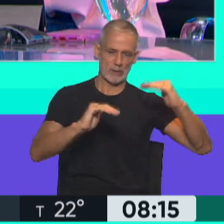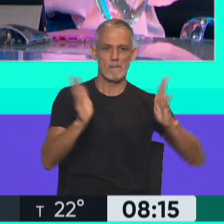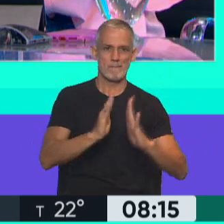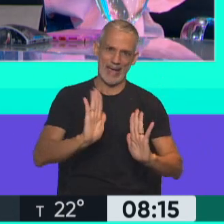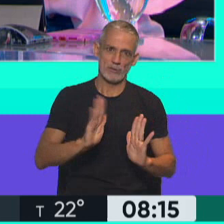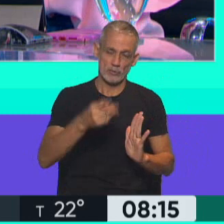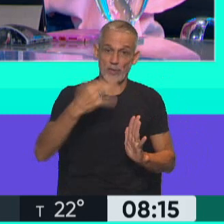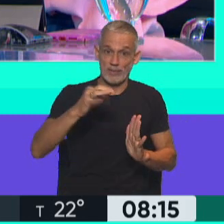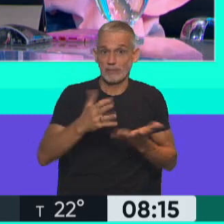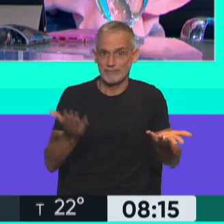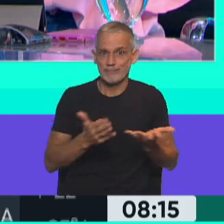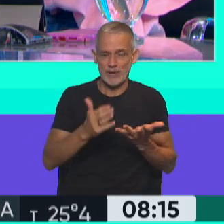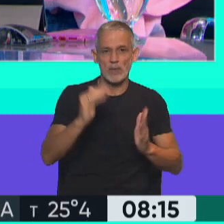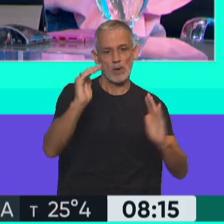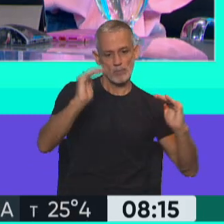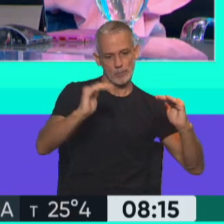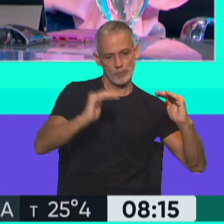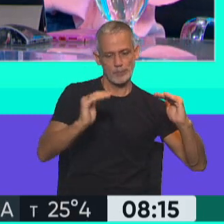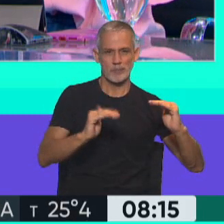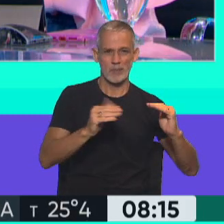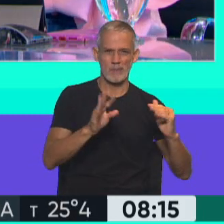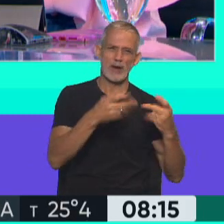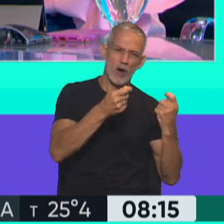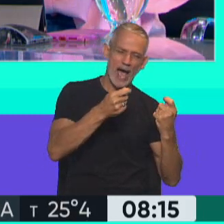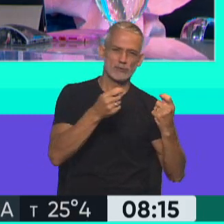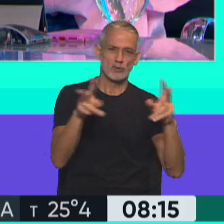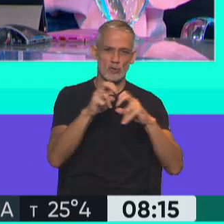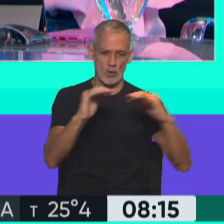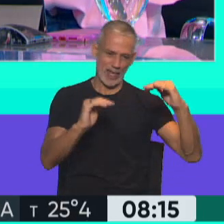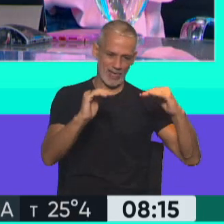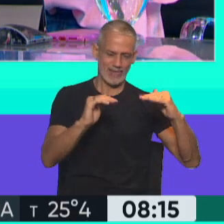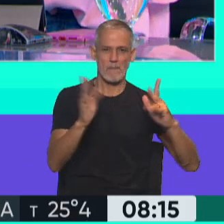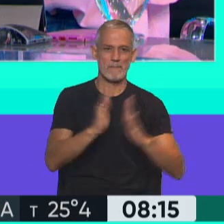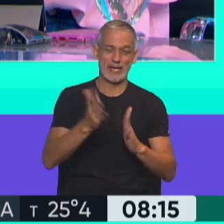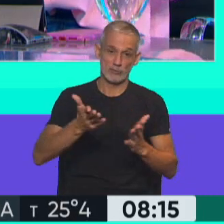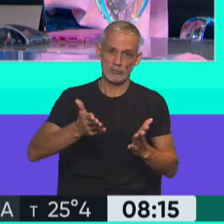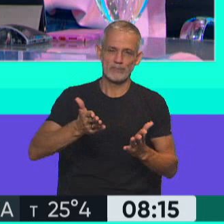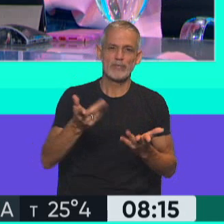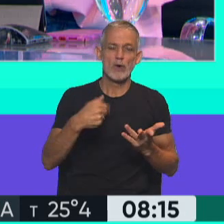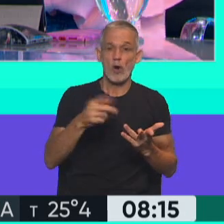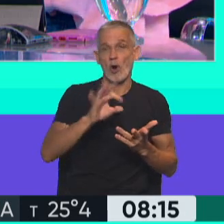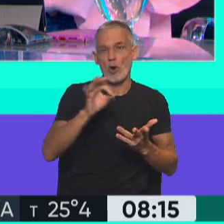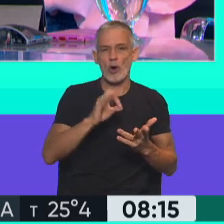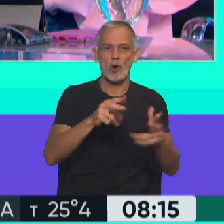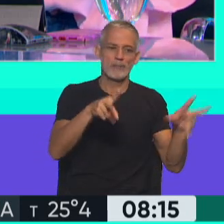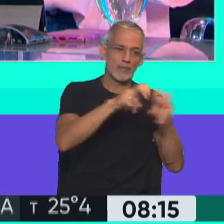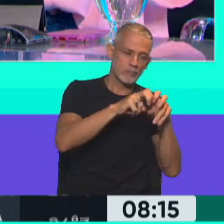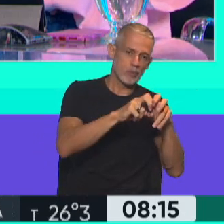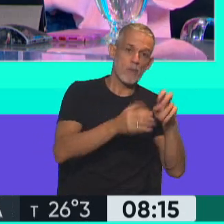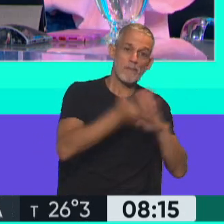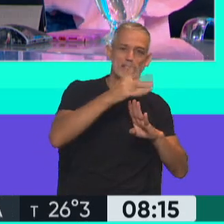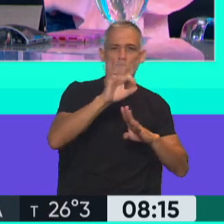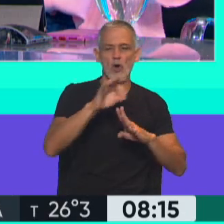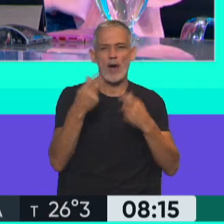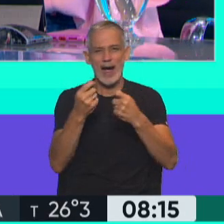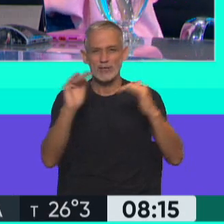ir teniendo una baja gradual del déficit. Ahora, para bajarlo, o siempre hablamos, ¿no?, subís ingresos o bajas gastos, el FMI